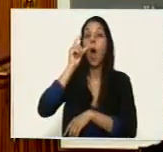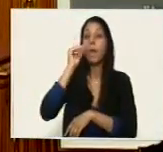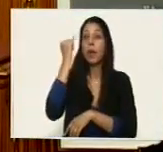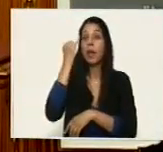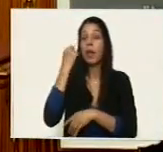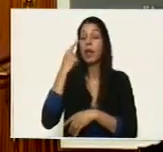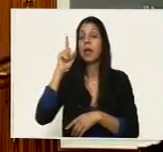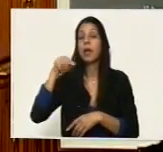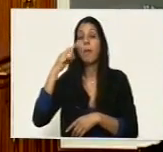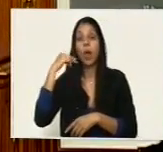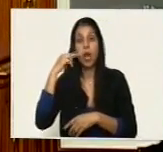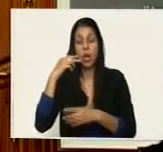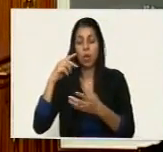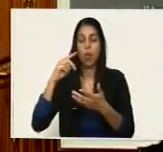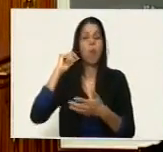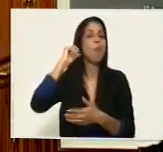Pérez.